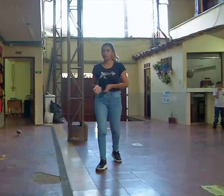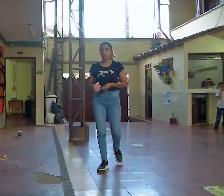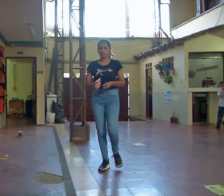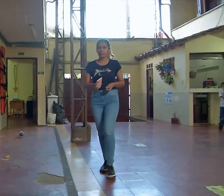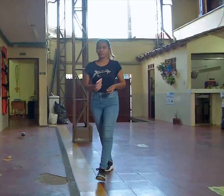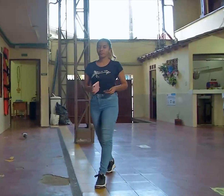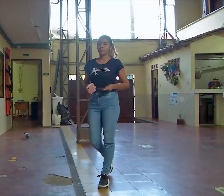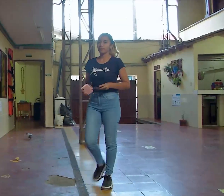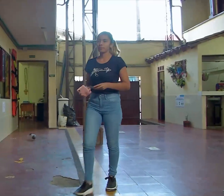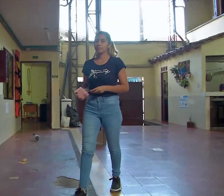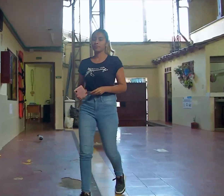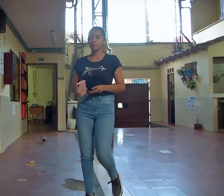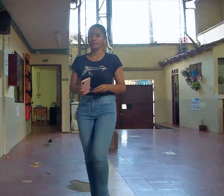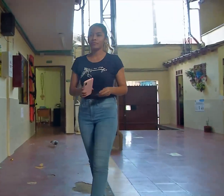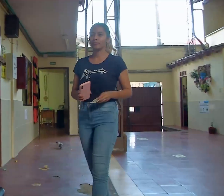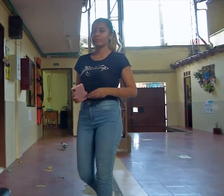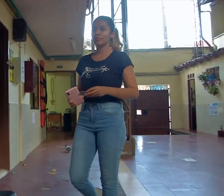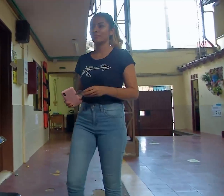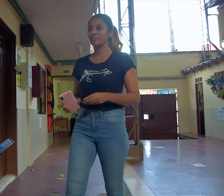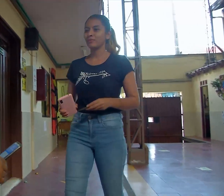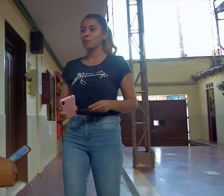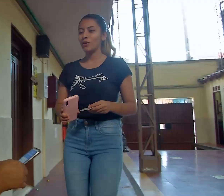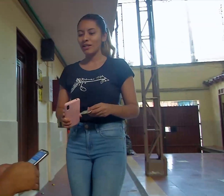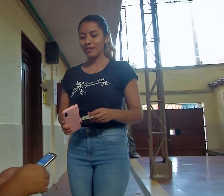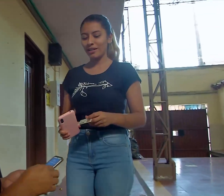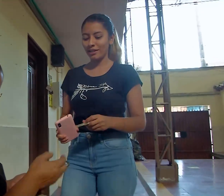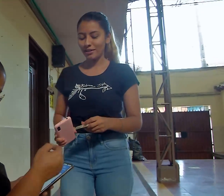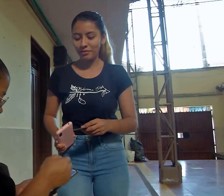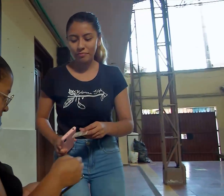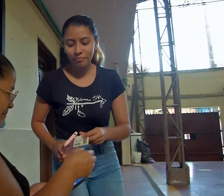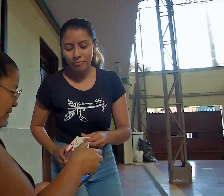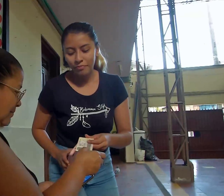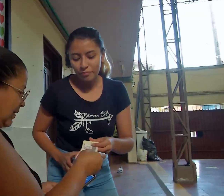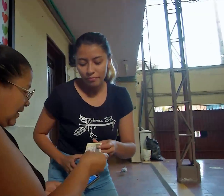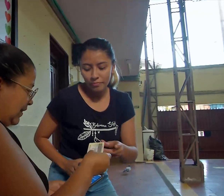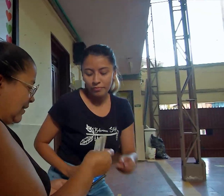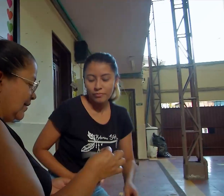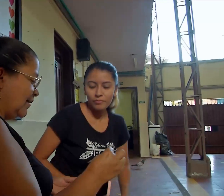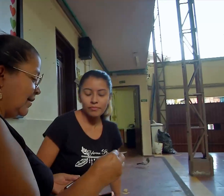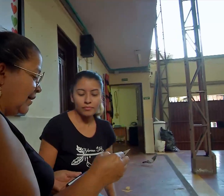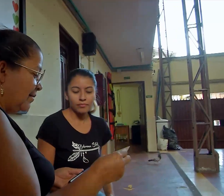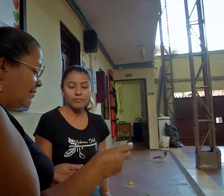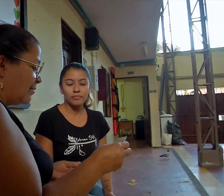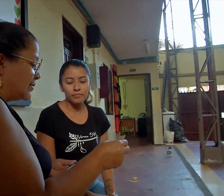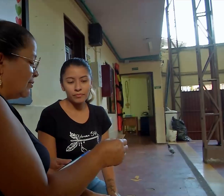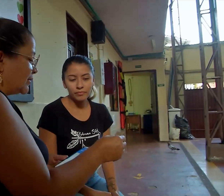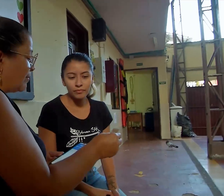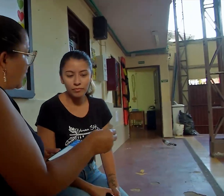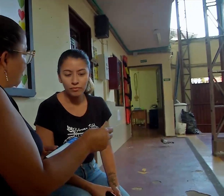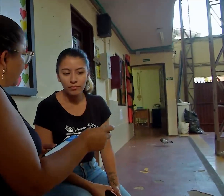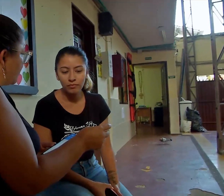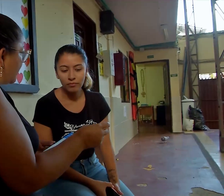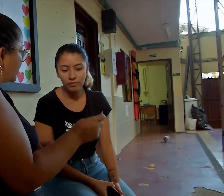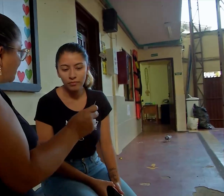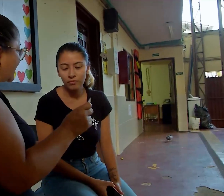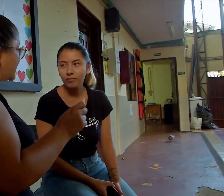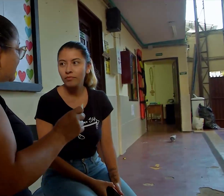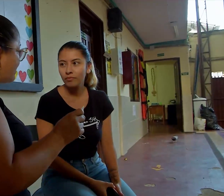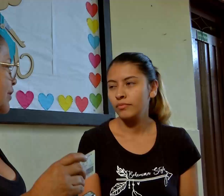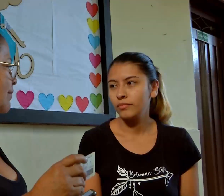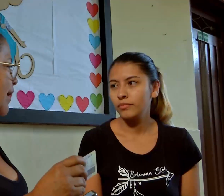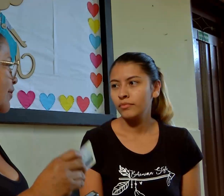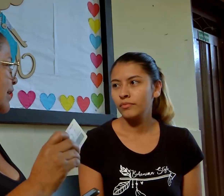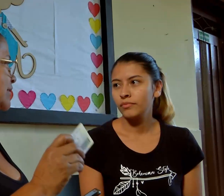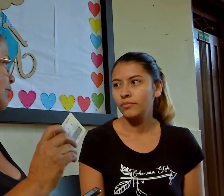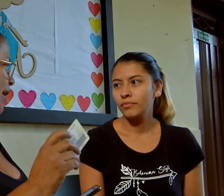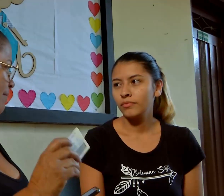ejercicio democrático de la elección popular. El presupuesto participativo consta de seis etapas, una